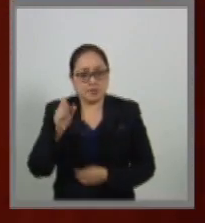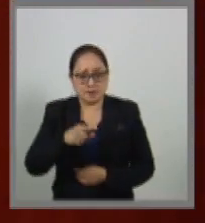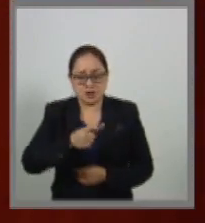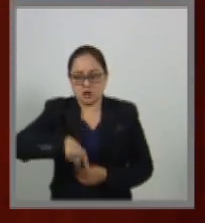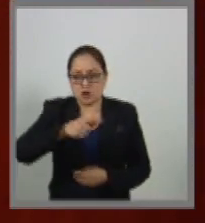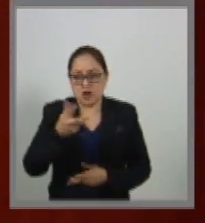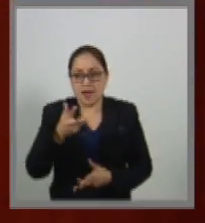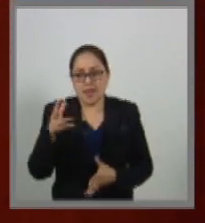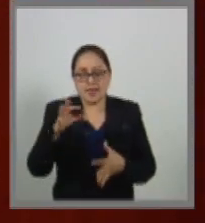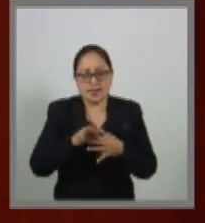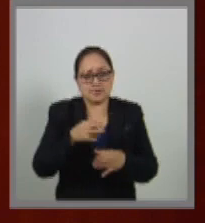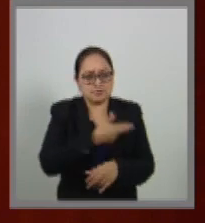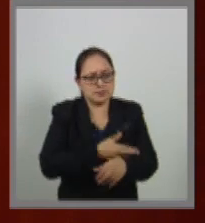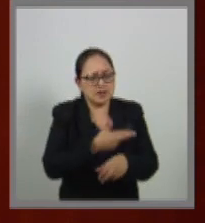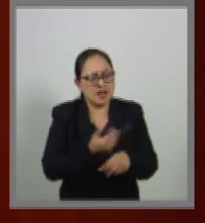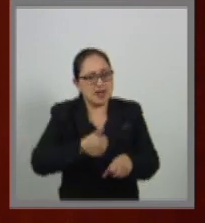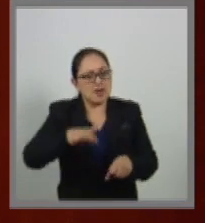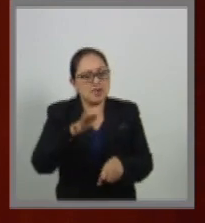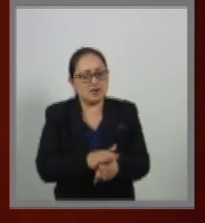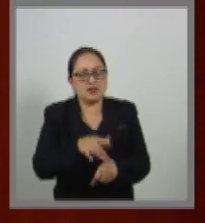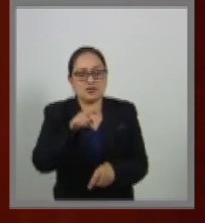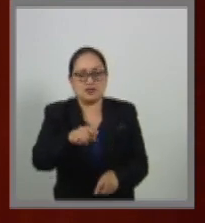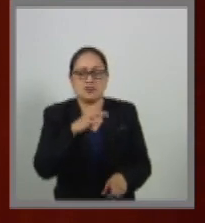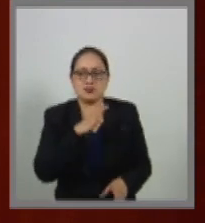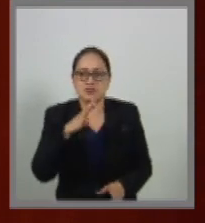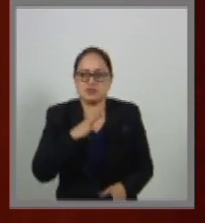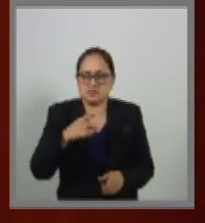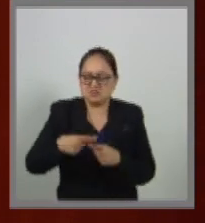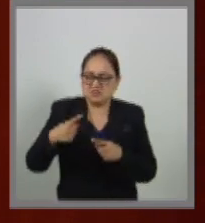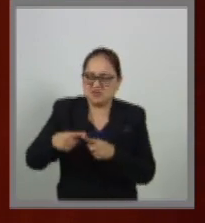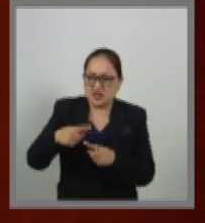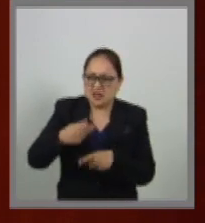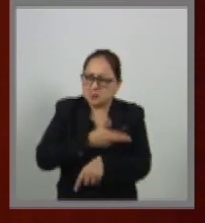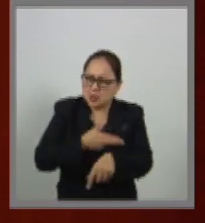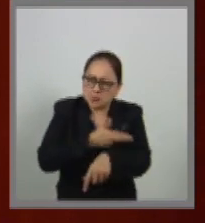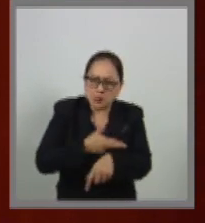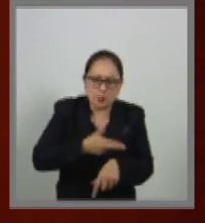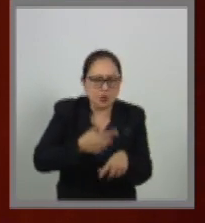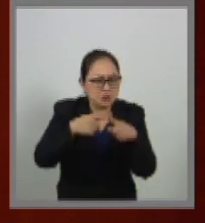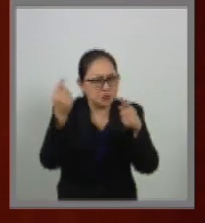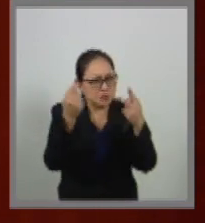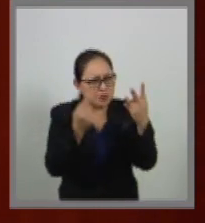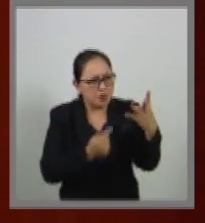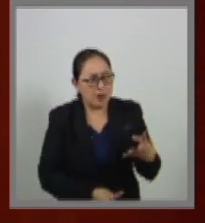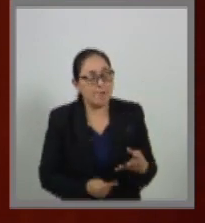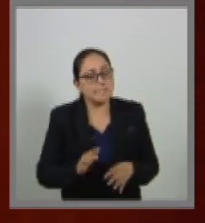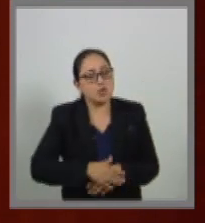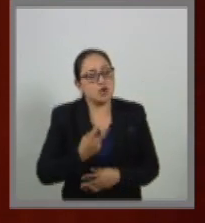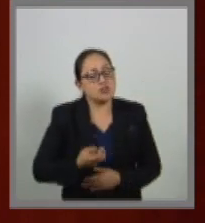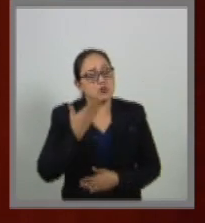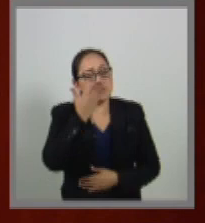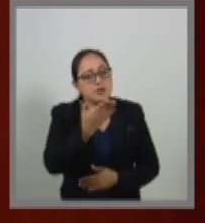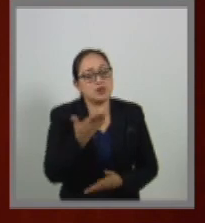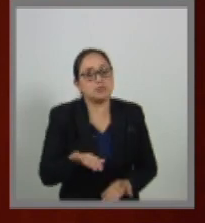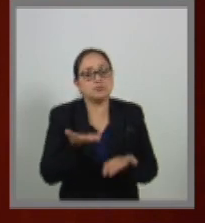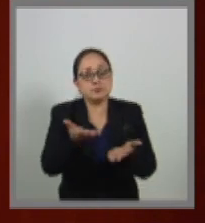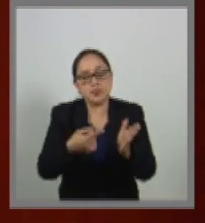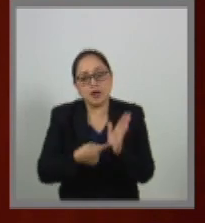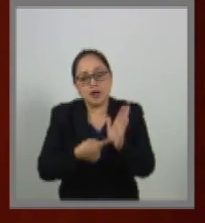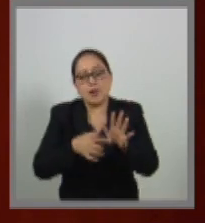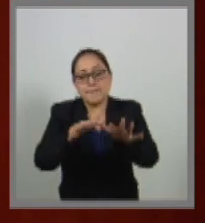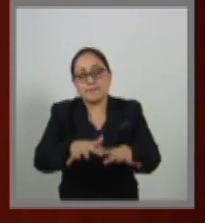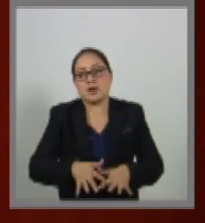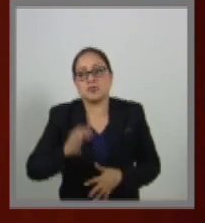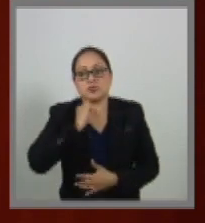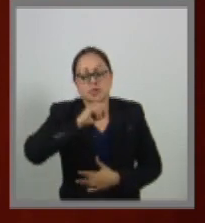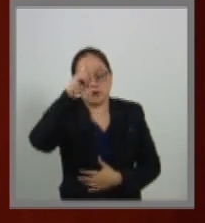realicen los actos administrativos respectivos que de ellos se derivan. En tal virtud, ruego a usted someter a la consideración del Pleno